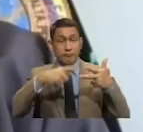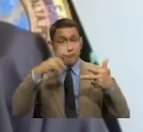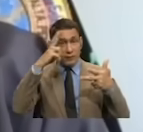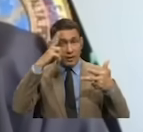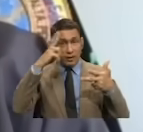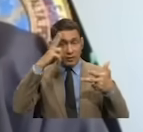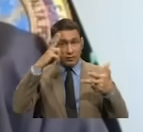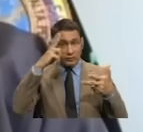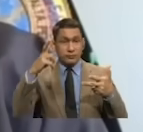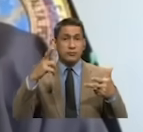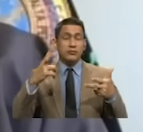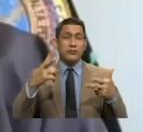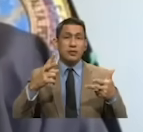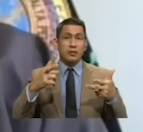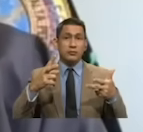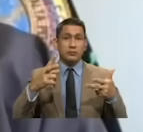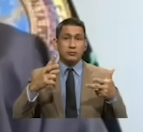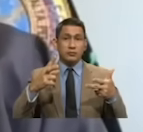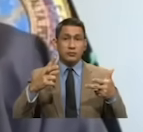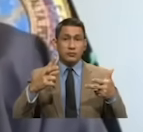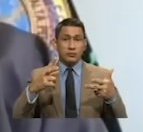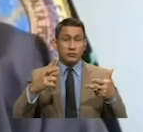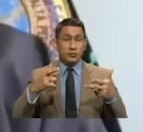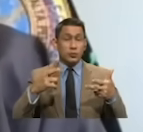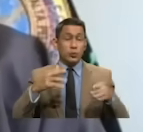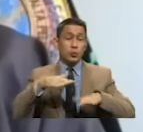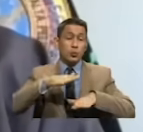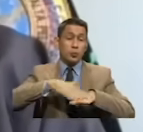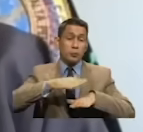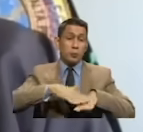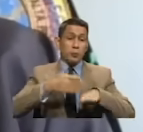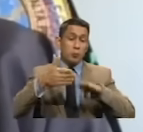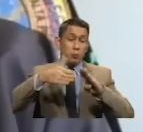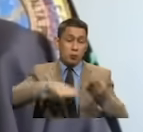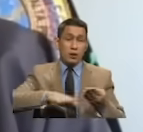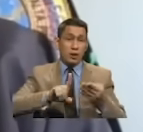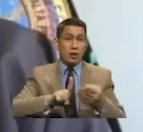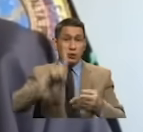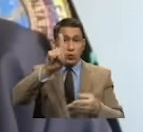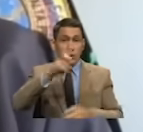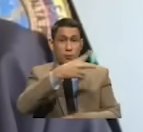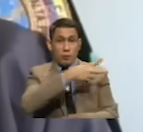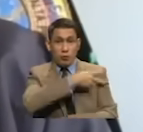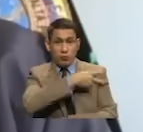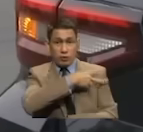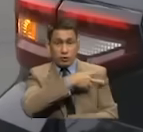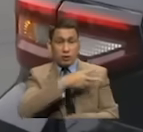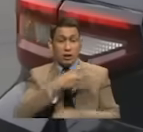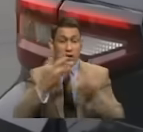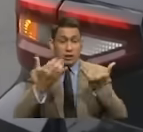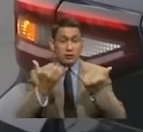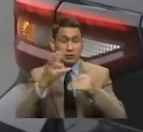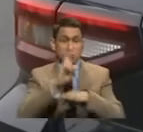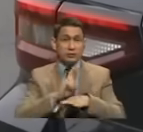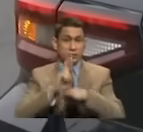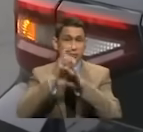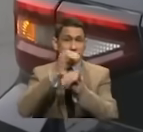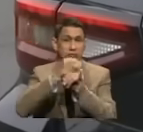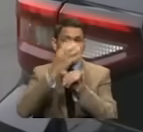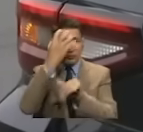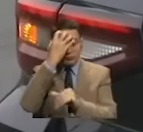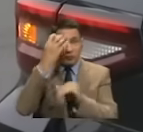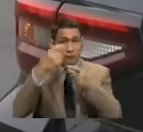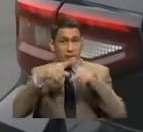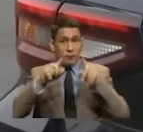a victimar a una docente que trabajaba como rectora de la unidad educativa. El